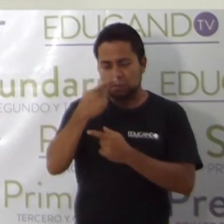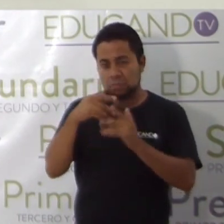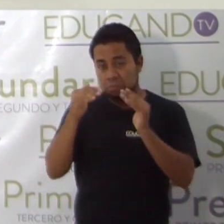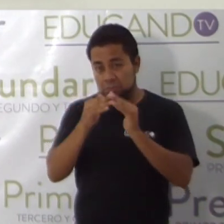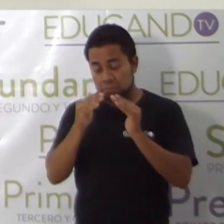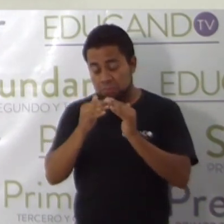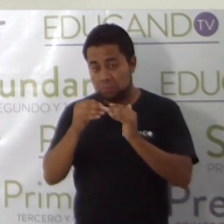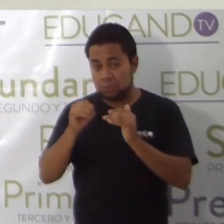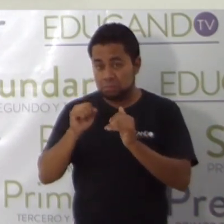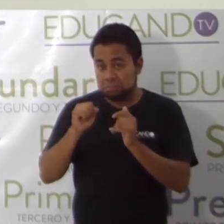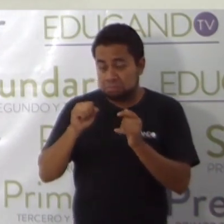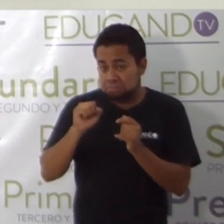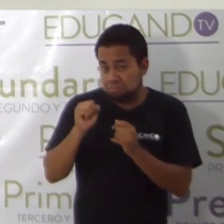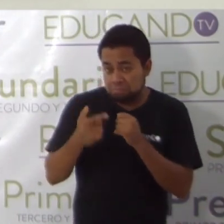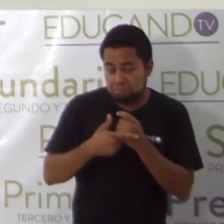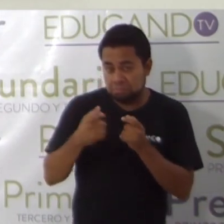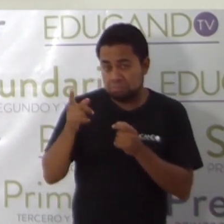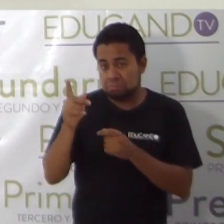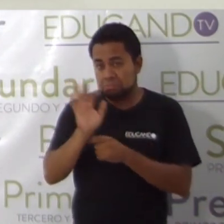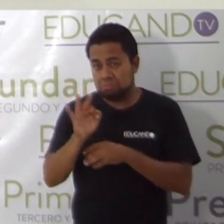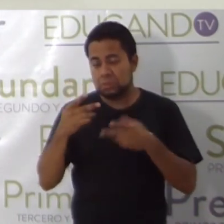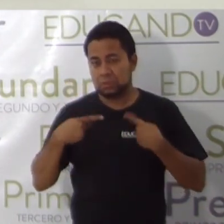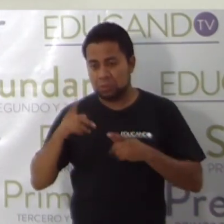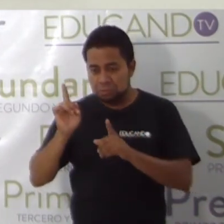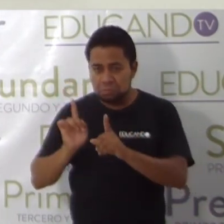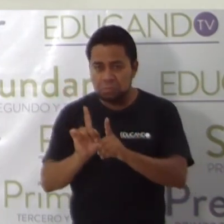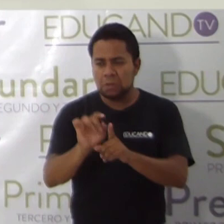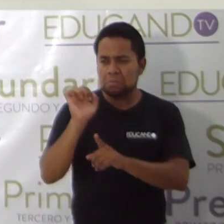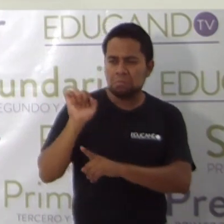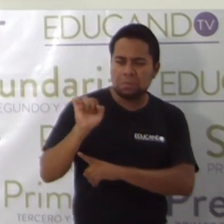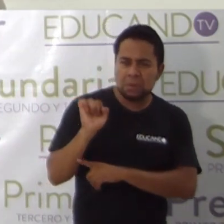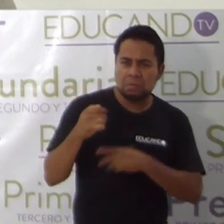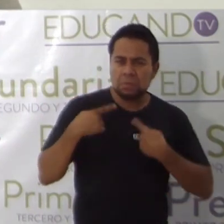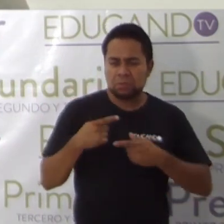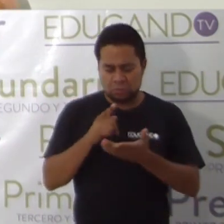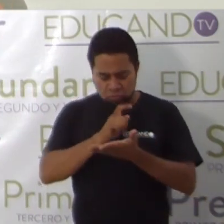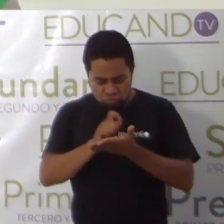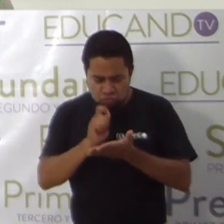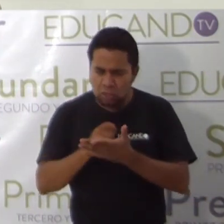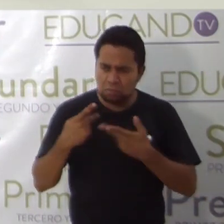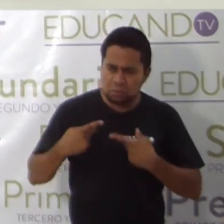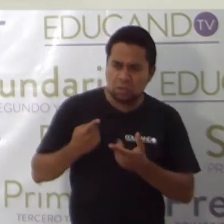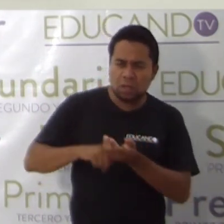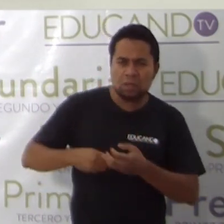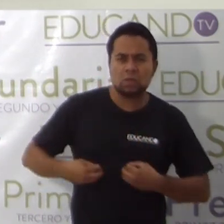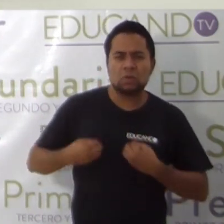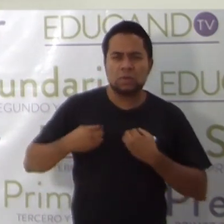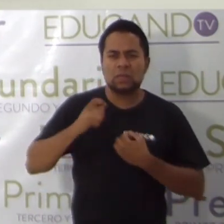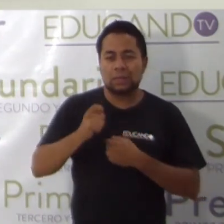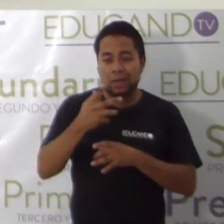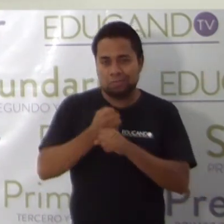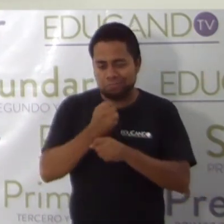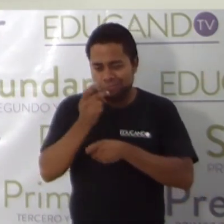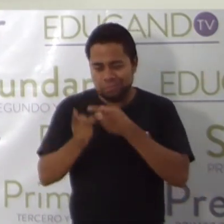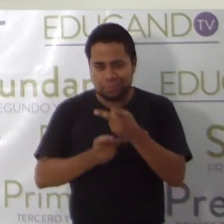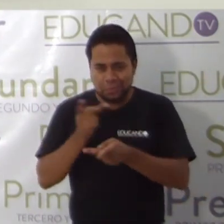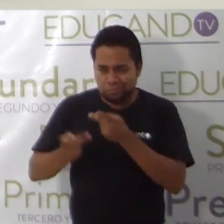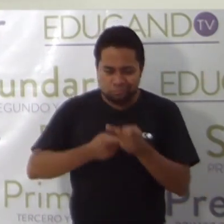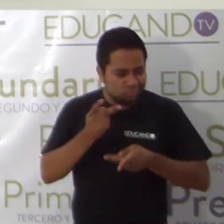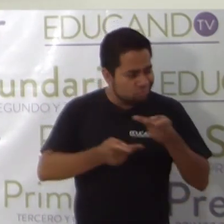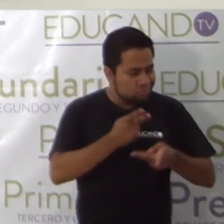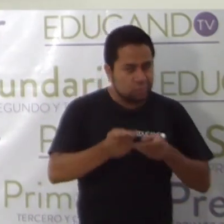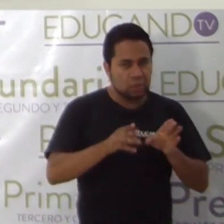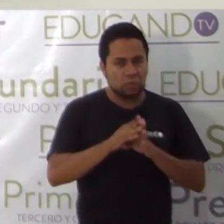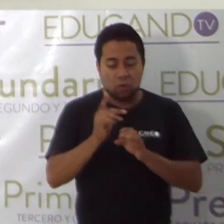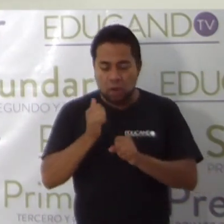algún representante de INEGI a hacerles preguntas sobre cuántas personas viven, ¿no? Los famosos censos que se hacen